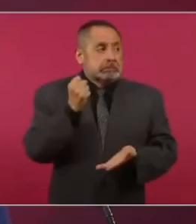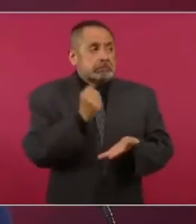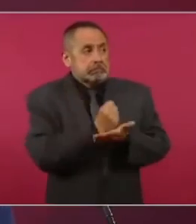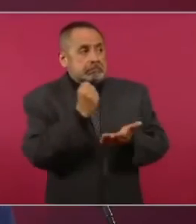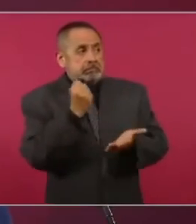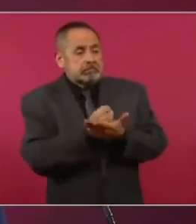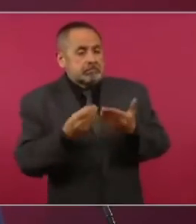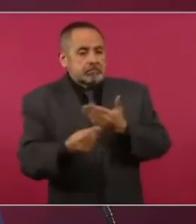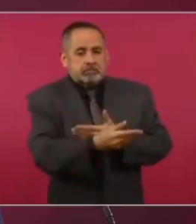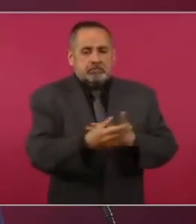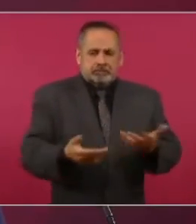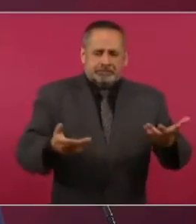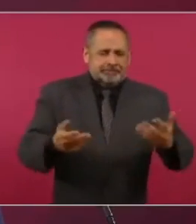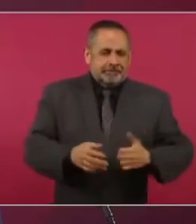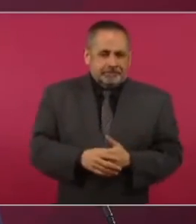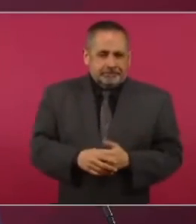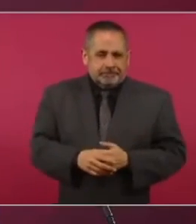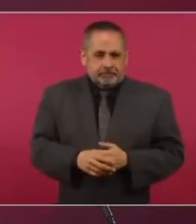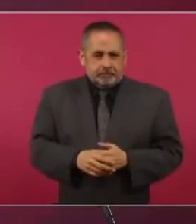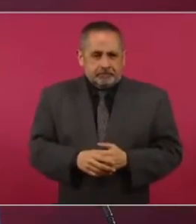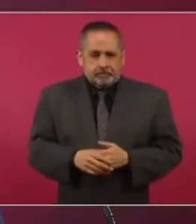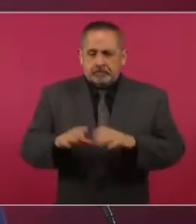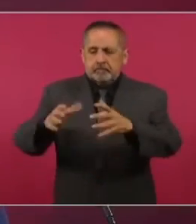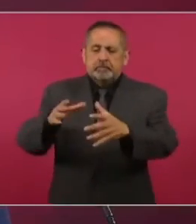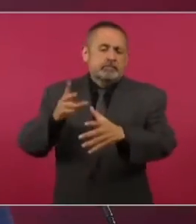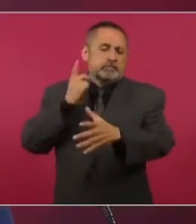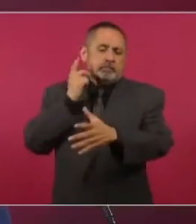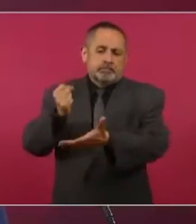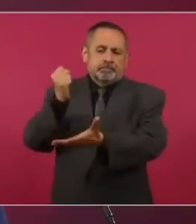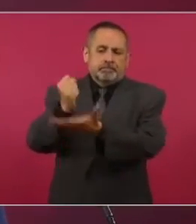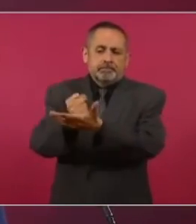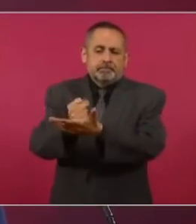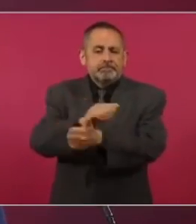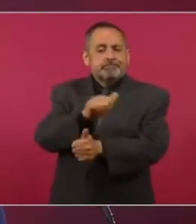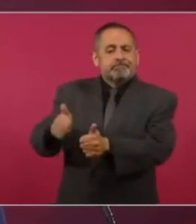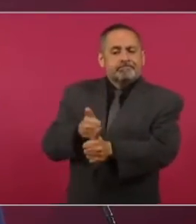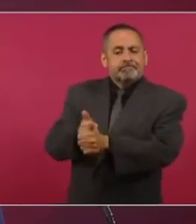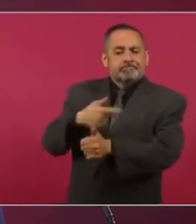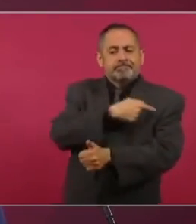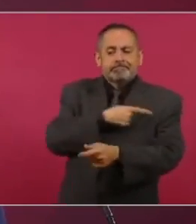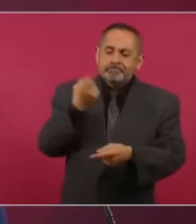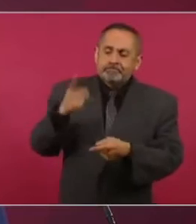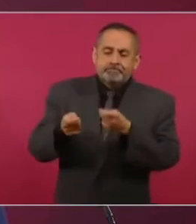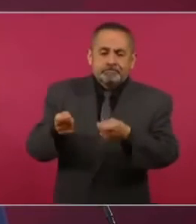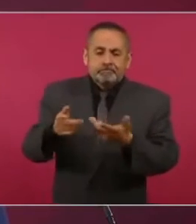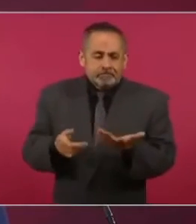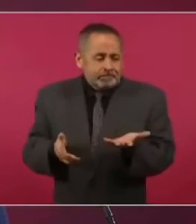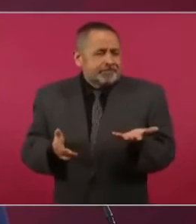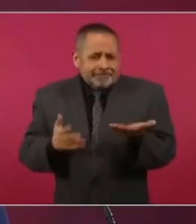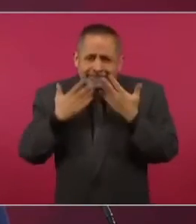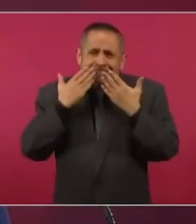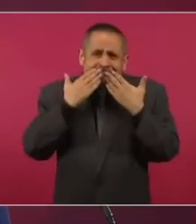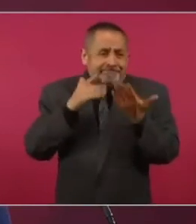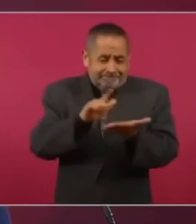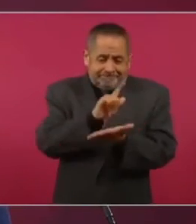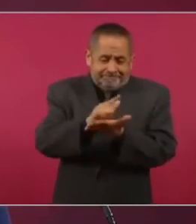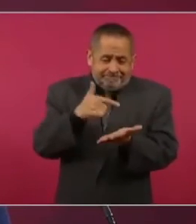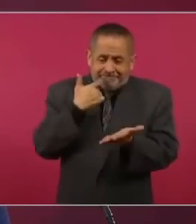O sea, la cuenta pública la aprobaba el Congreso. O sea, es legal.